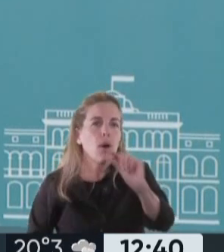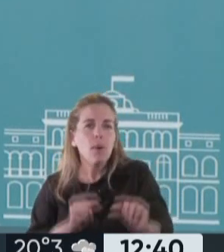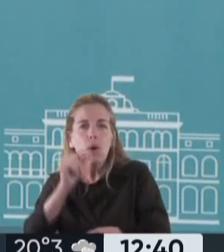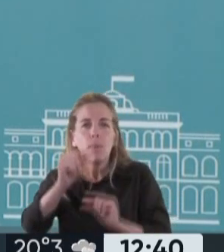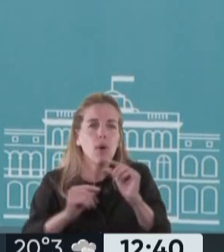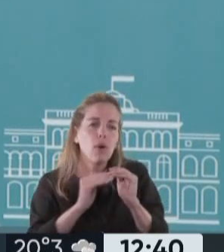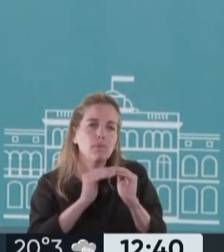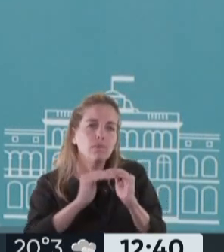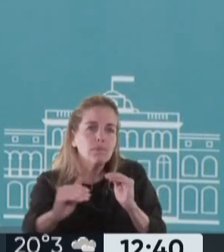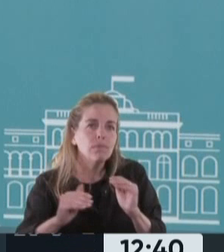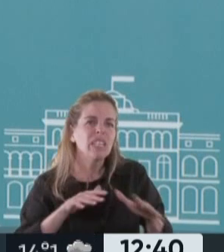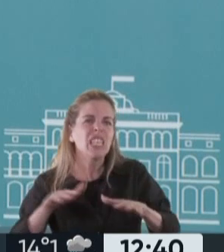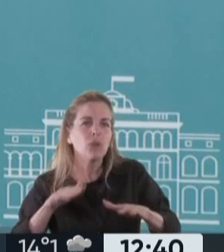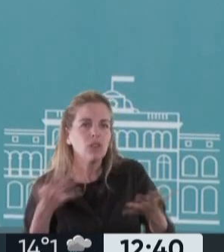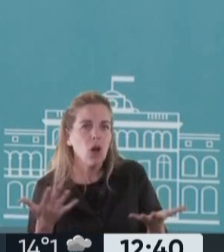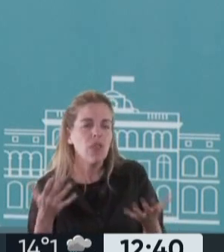situación de la